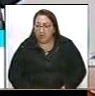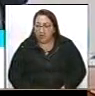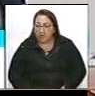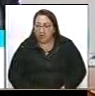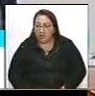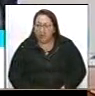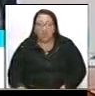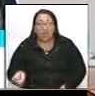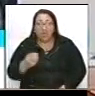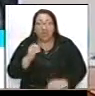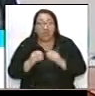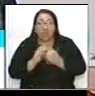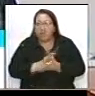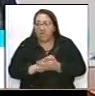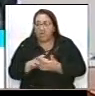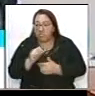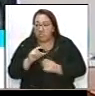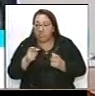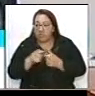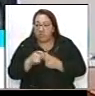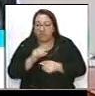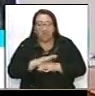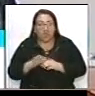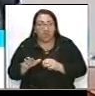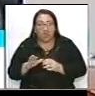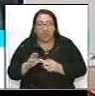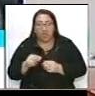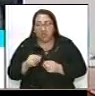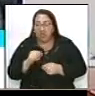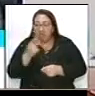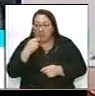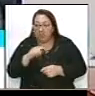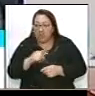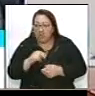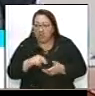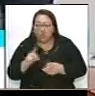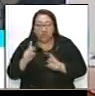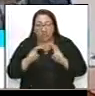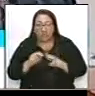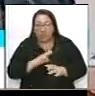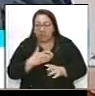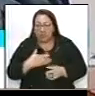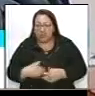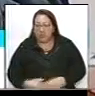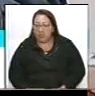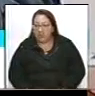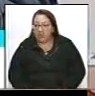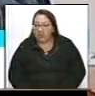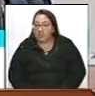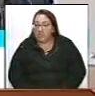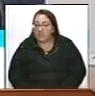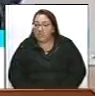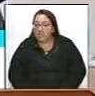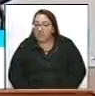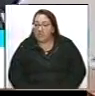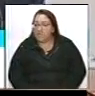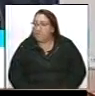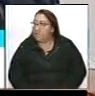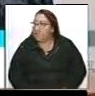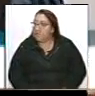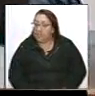por resolver la subcomisión de acusaciones constitucionales y por eso no se investigó más en ética. Gracias, presidente.